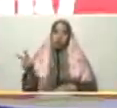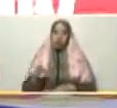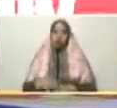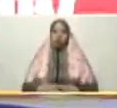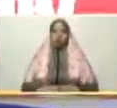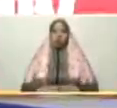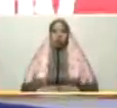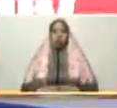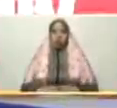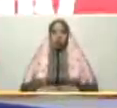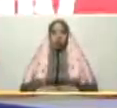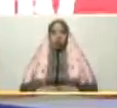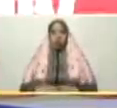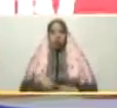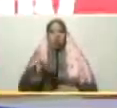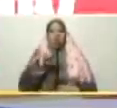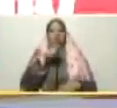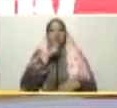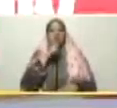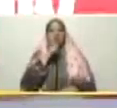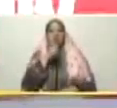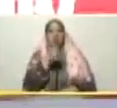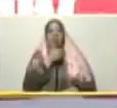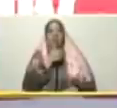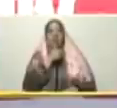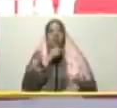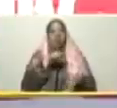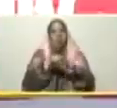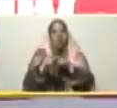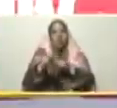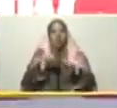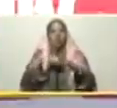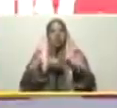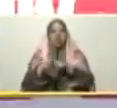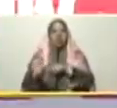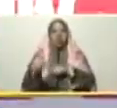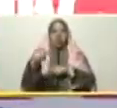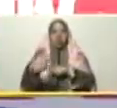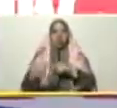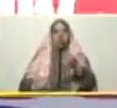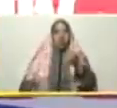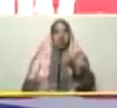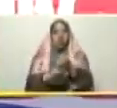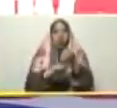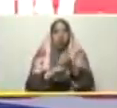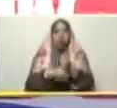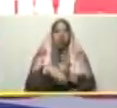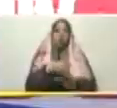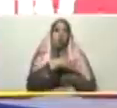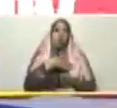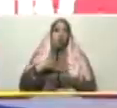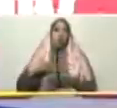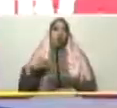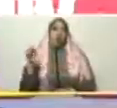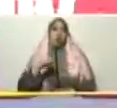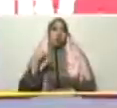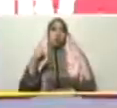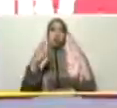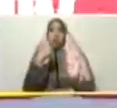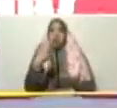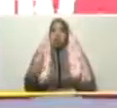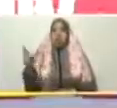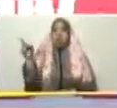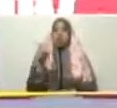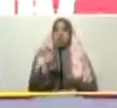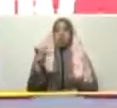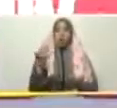del que nos critica del que nos apoya del que nos quiere en el que no nos quiere también ir a la búsqueda de todos los